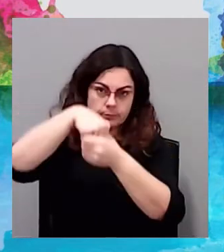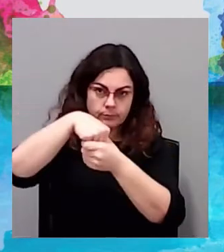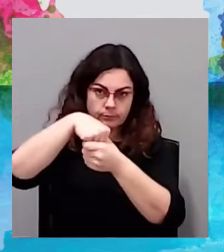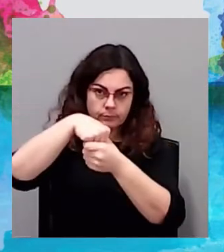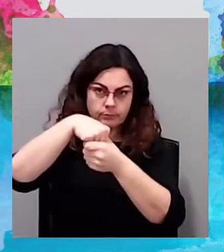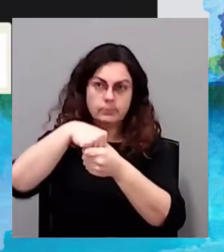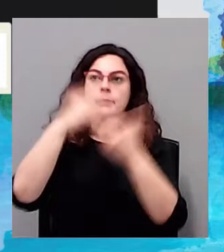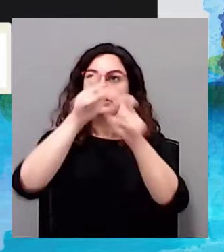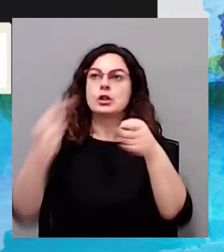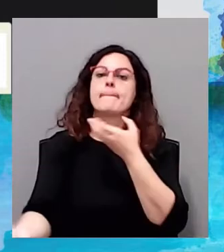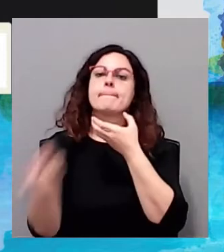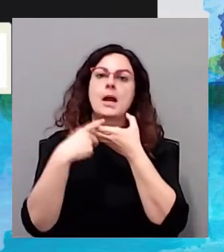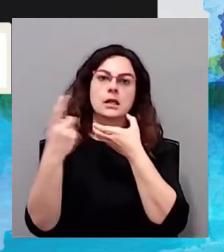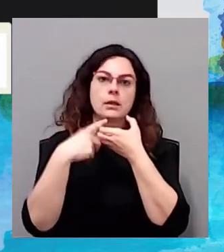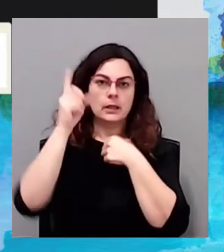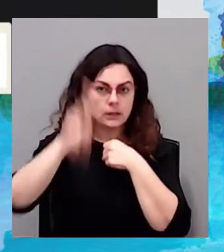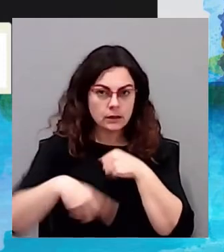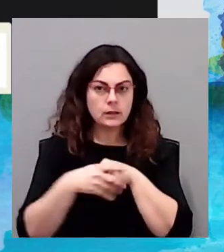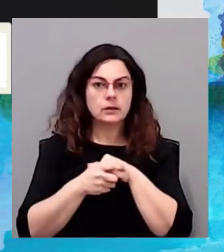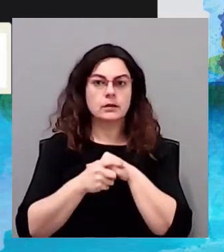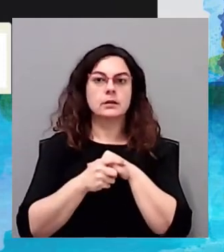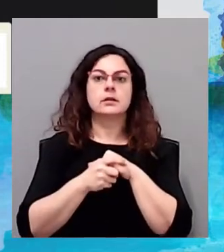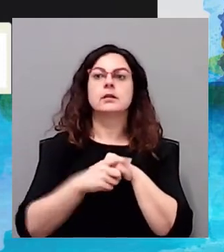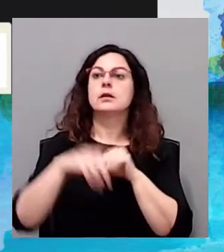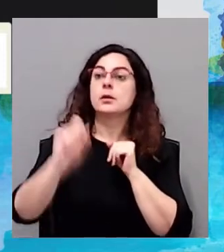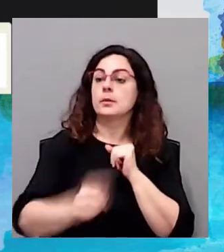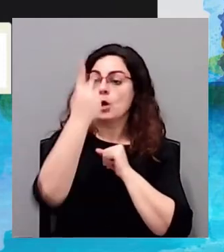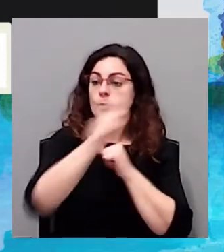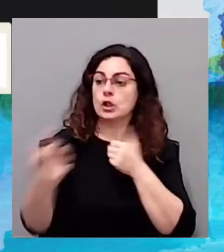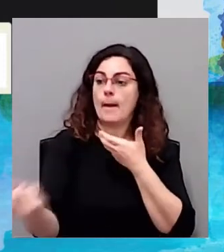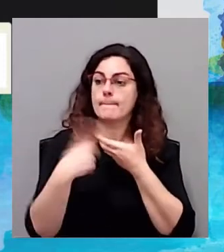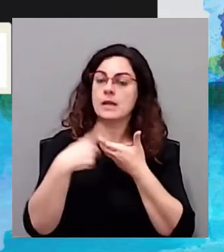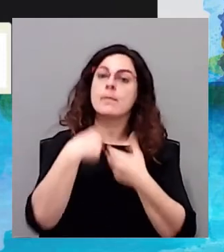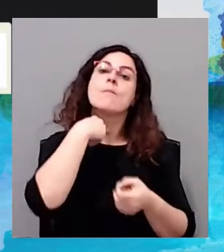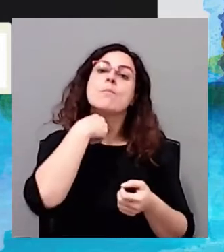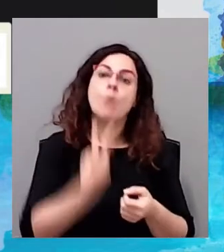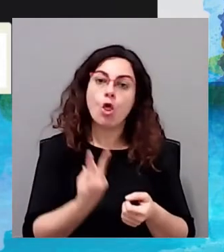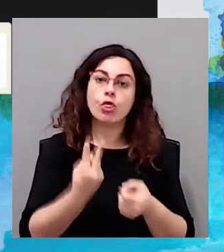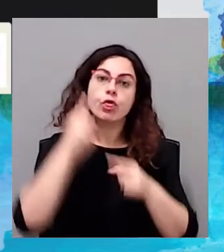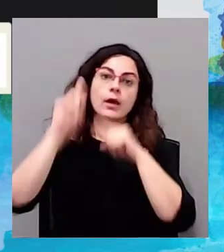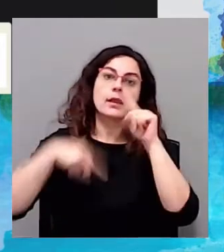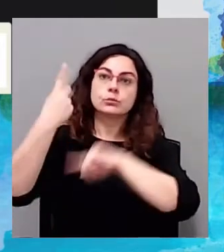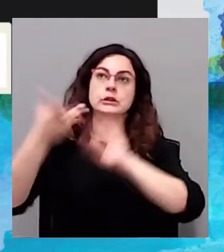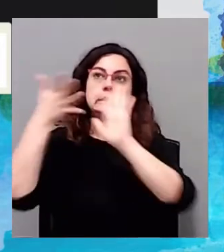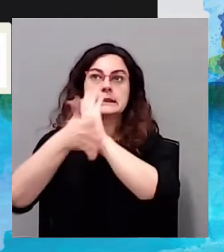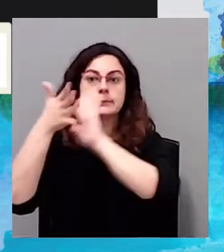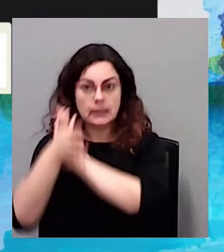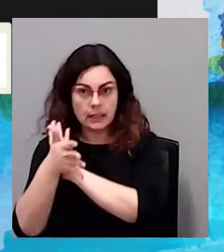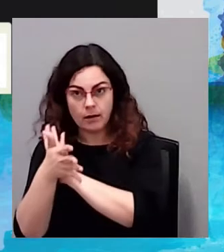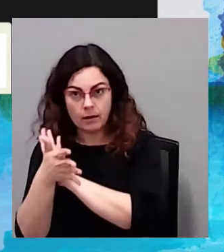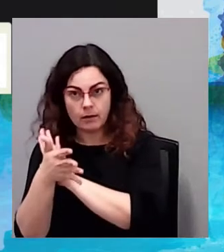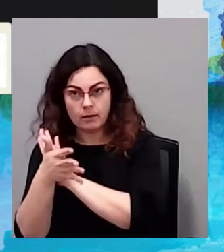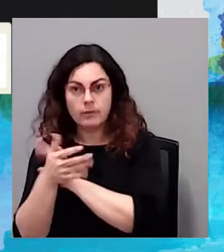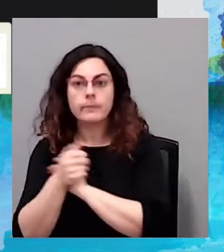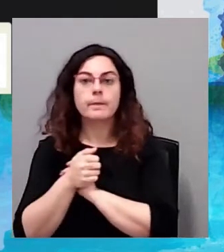participativa, en la que primero tienen voz los participantes y luego se pasa a la descripción, pero si hacemos como